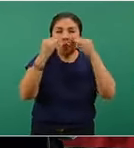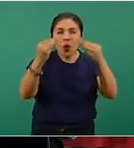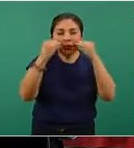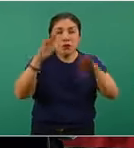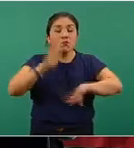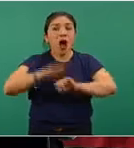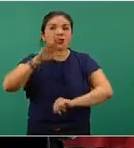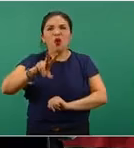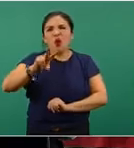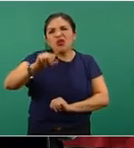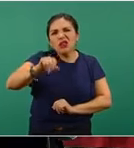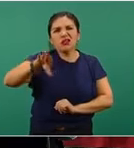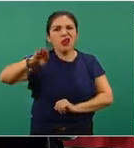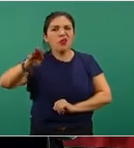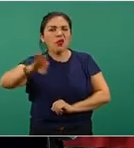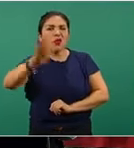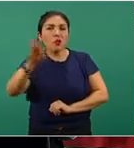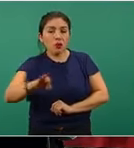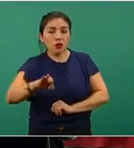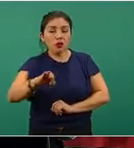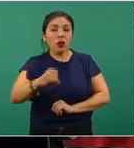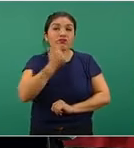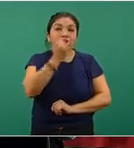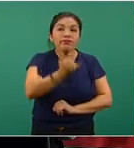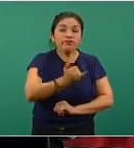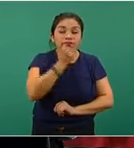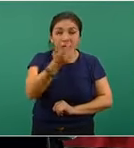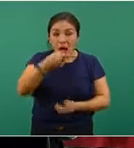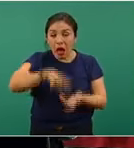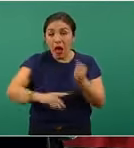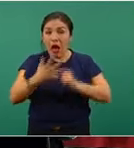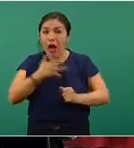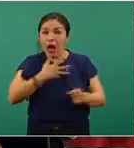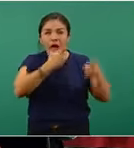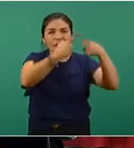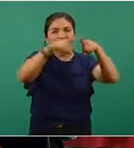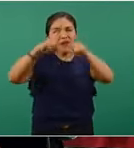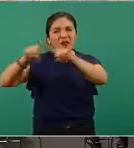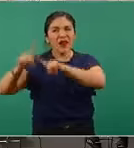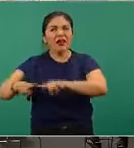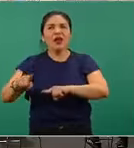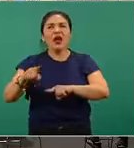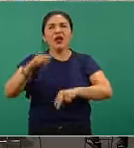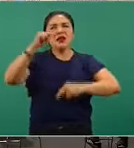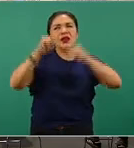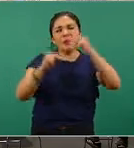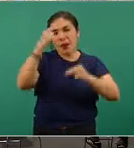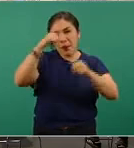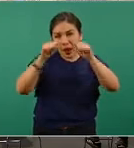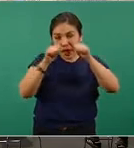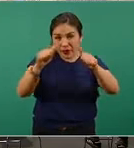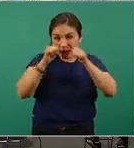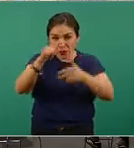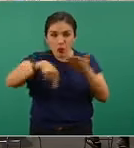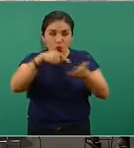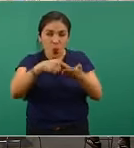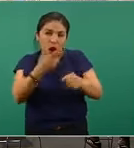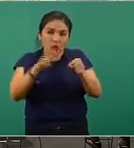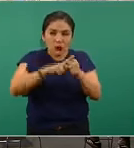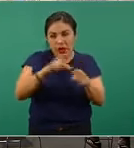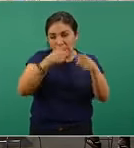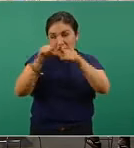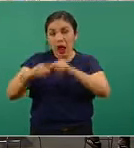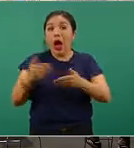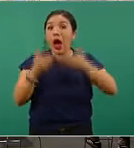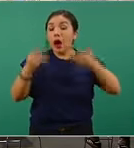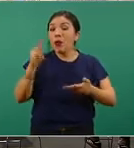del 80, del 90% de los casos sospechosos que se encuentran en los diferentes niveles de atención, y